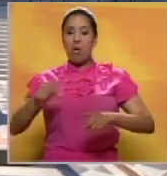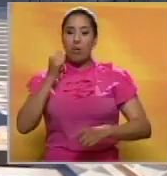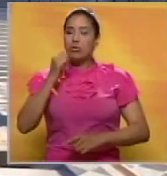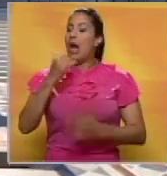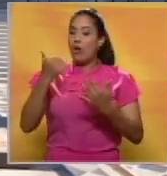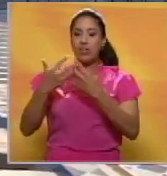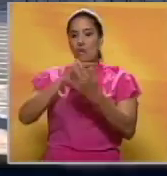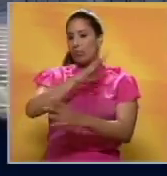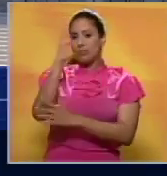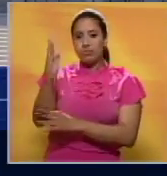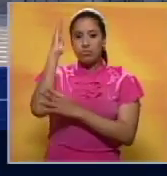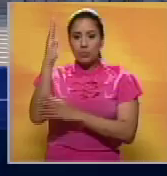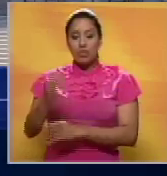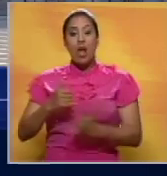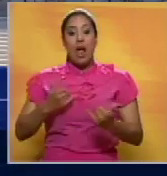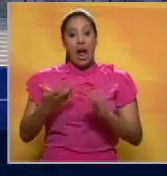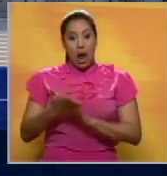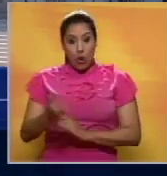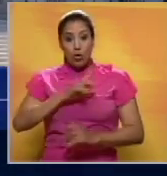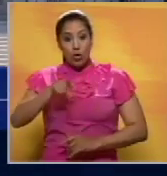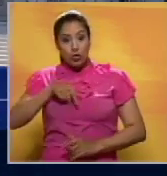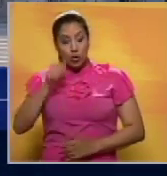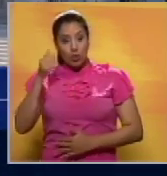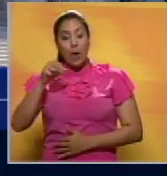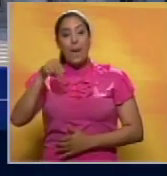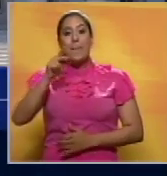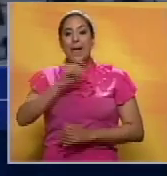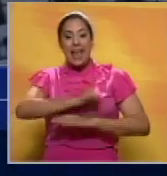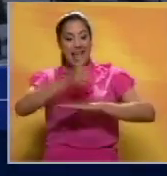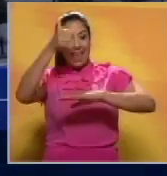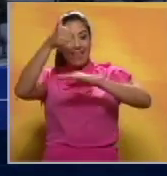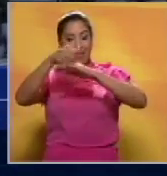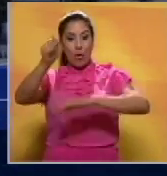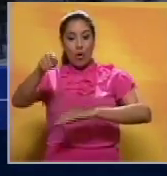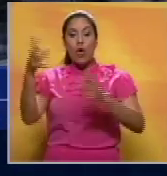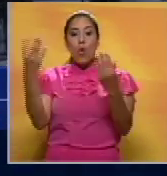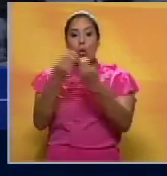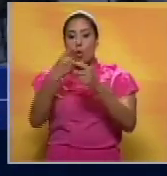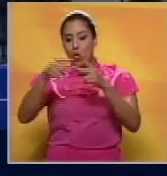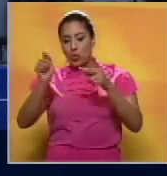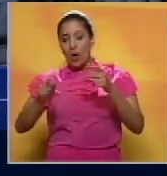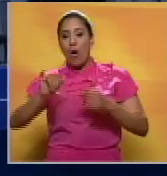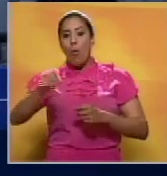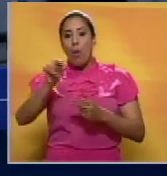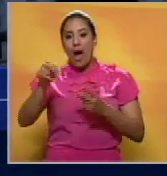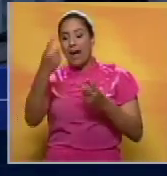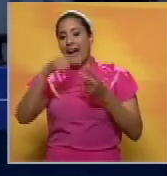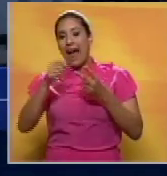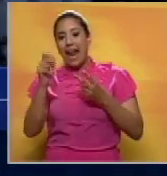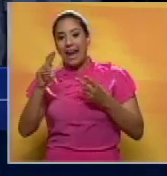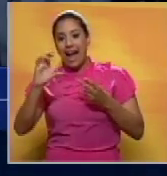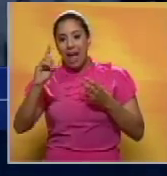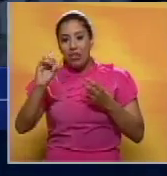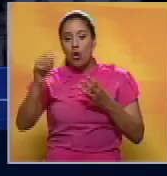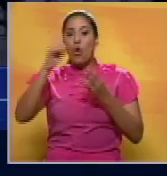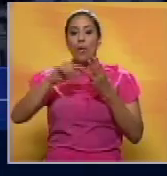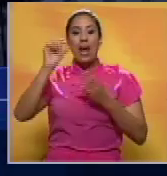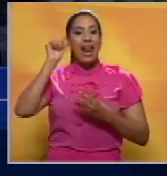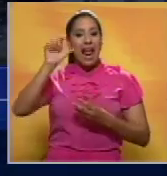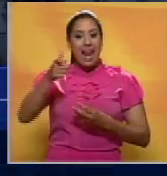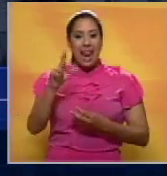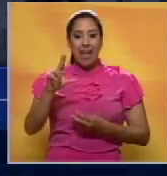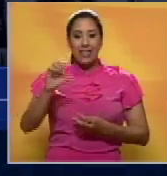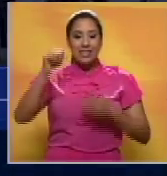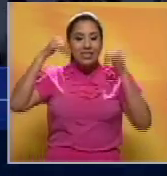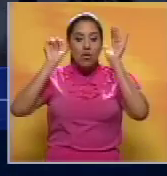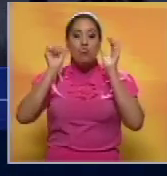La penalización incluye al titular del organismo judicial, Michael Moreno, junto a los jueces Juan Mendoza, Arcadio Delgado, Gladys Gutiérrez,